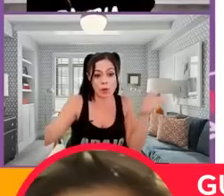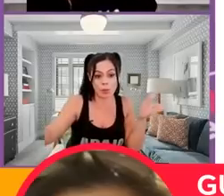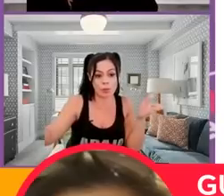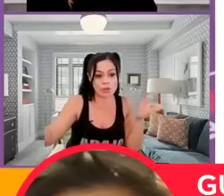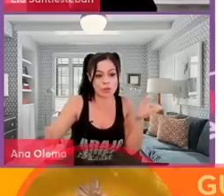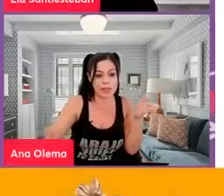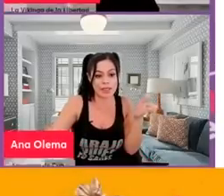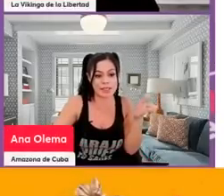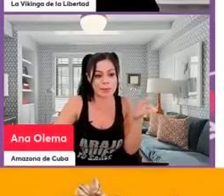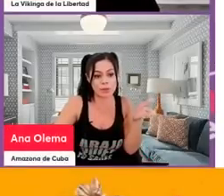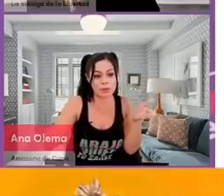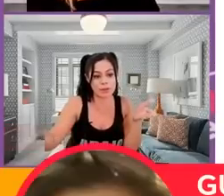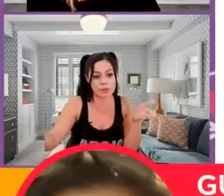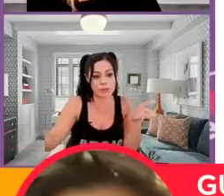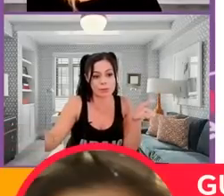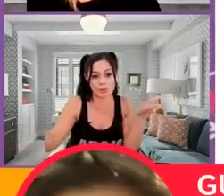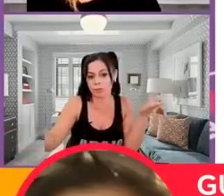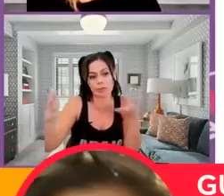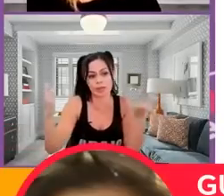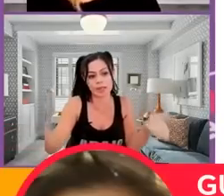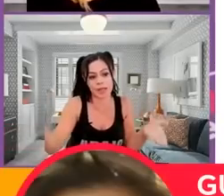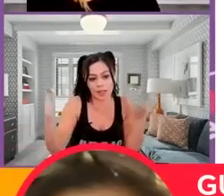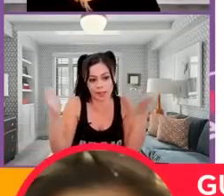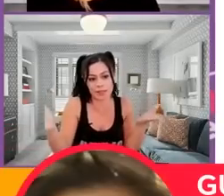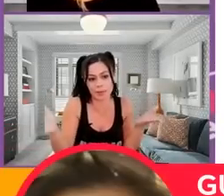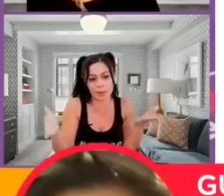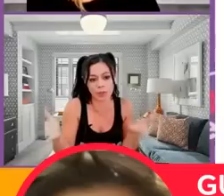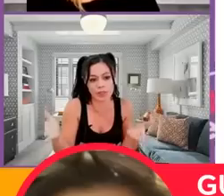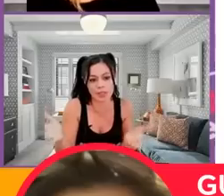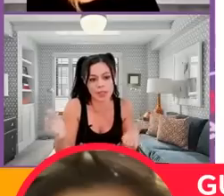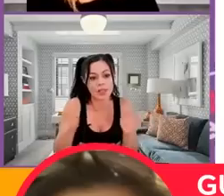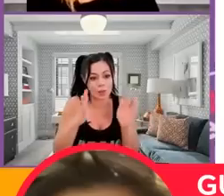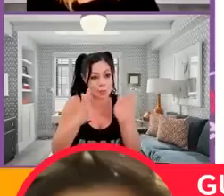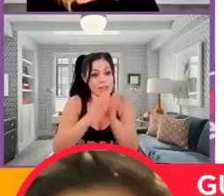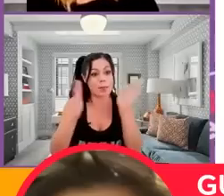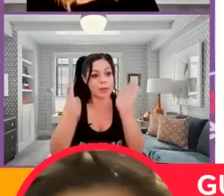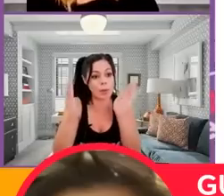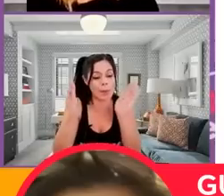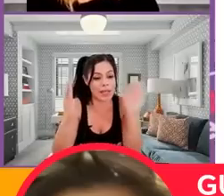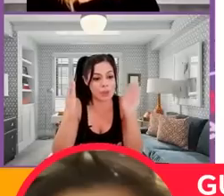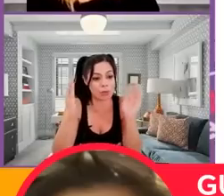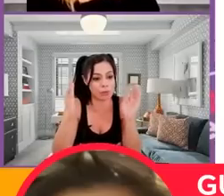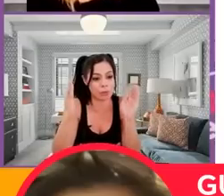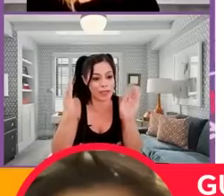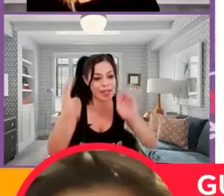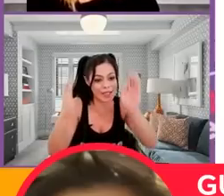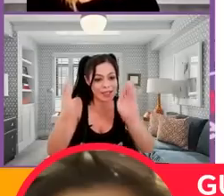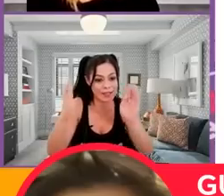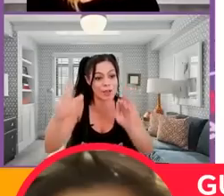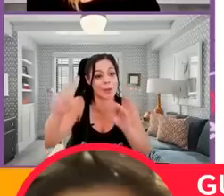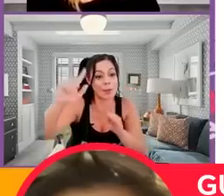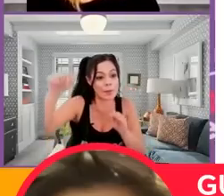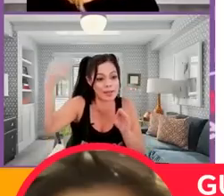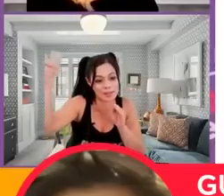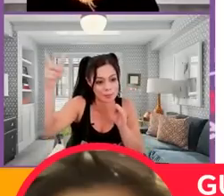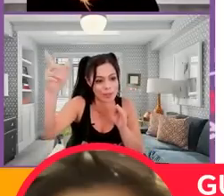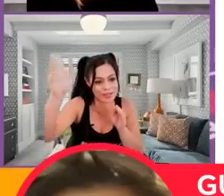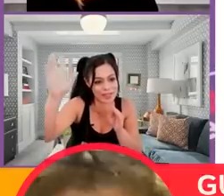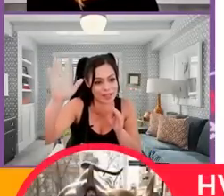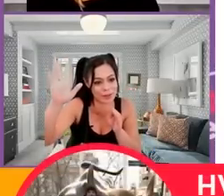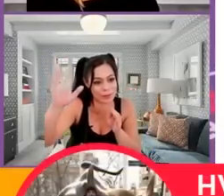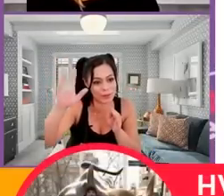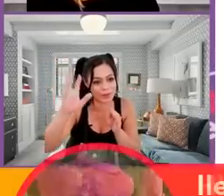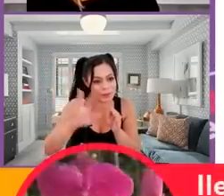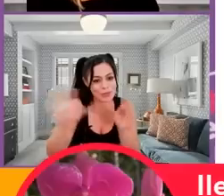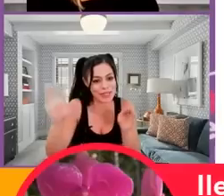sí, esto como es un show de 15 minutos, una entrega de 15 minutos, algo así, pues le ponen un pedazón. Es así. Y ahora van a ver más. Porque